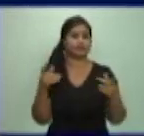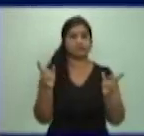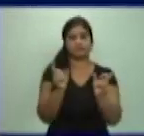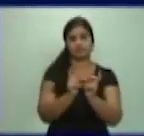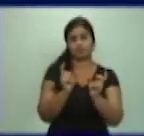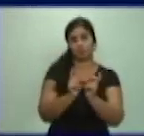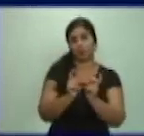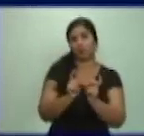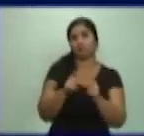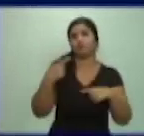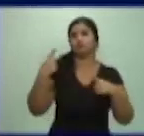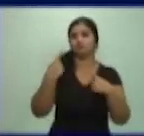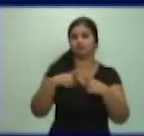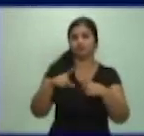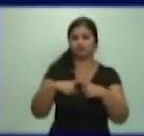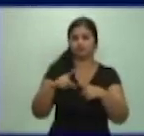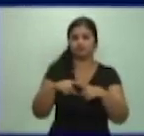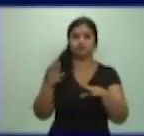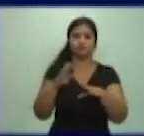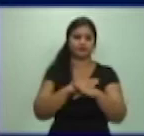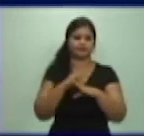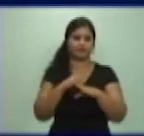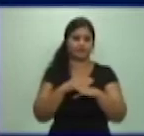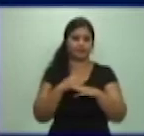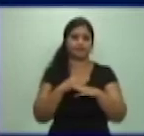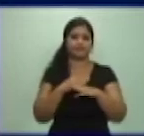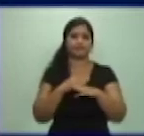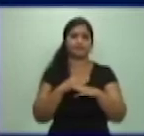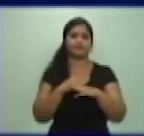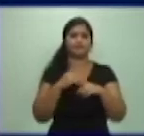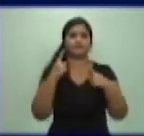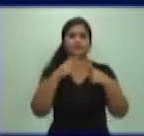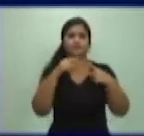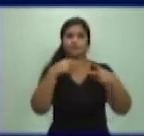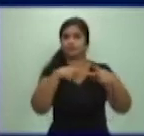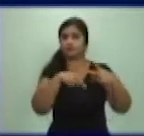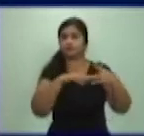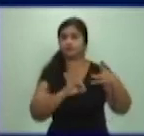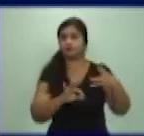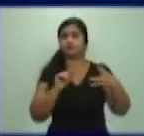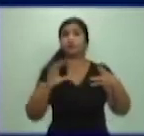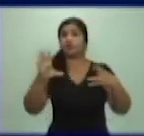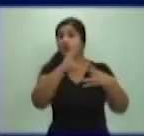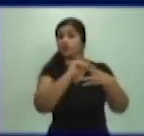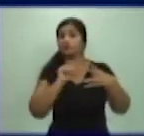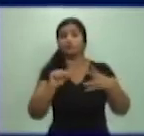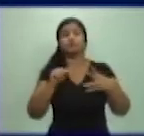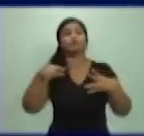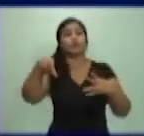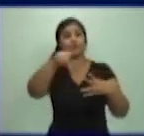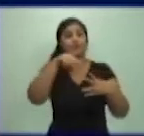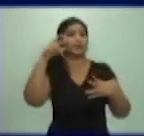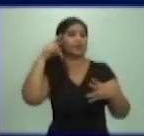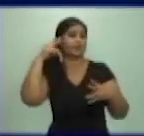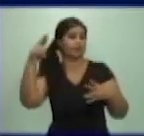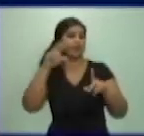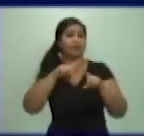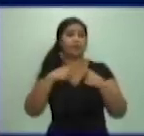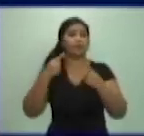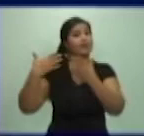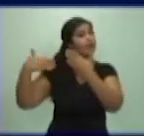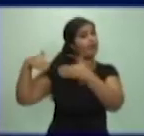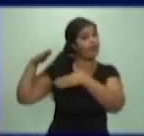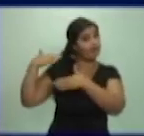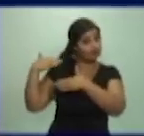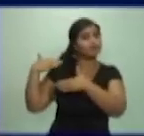sinónimos, antónimos, homófonos o parónimos. Usted tiene que recordar estos conceptos porque usted lo ha venido trabajando, ya le expliqué, desde el